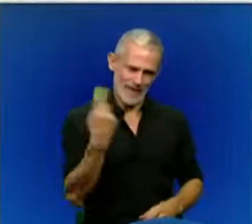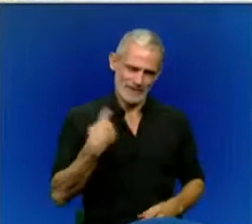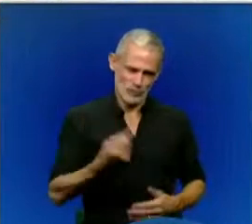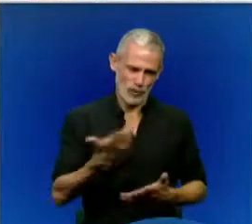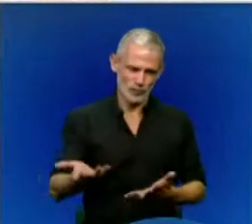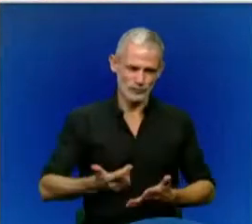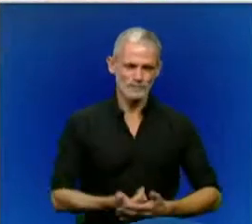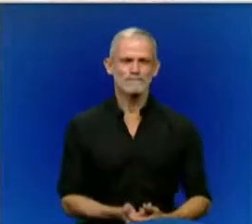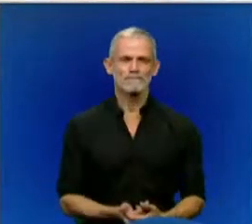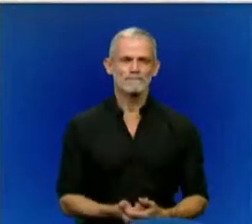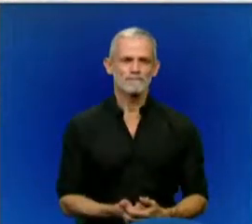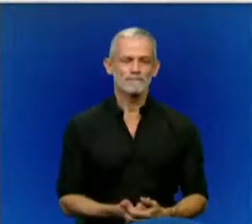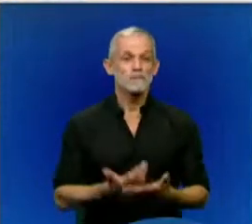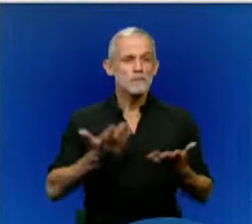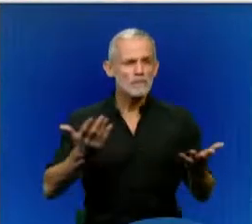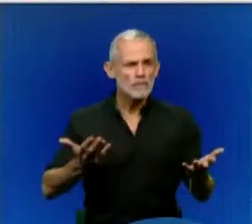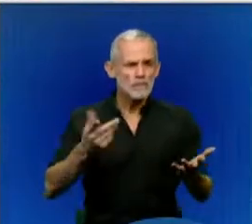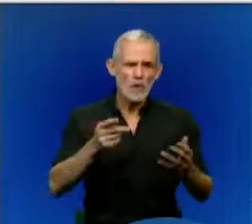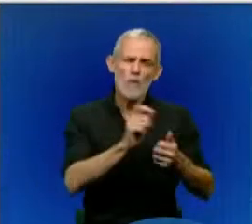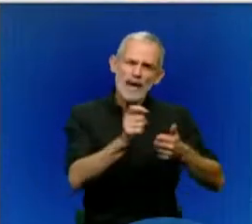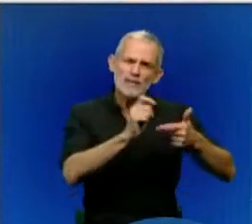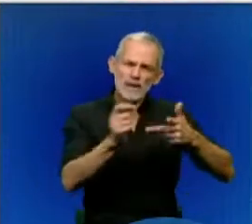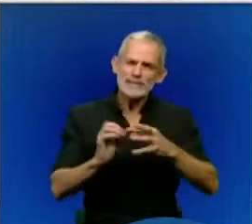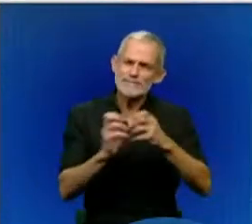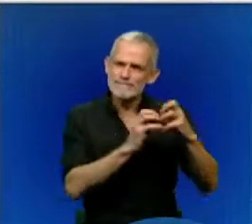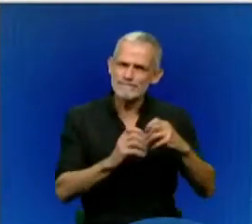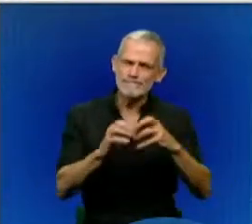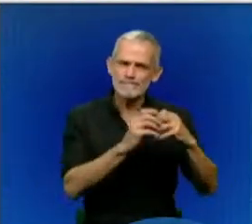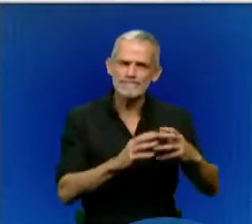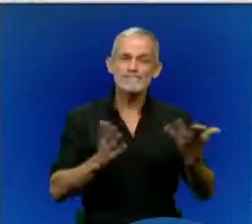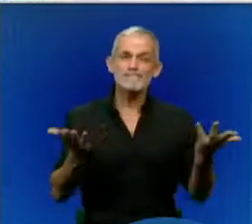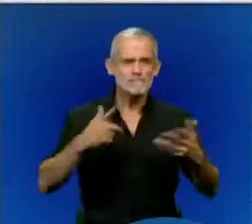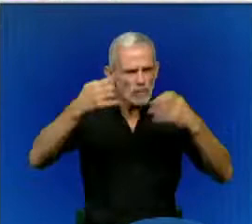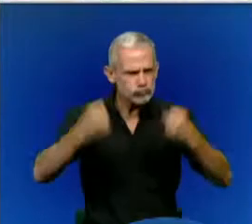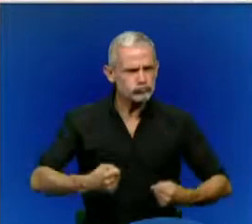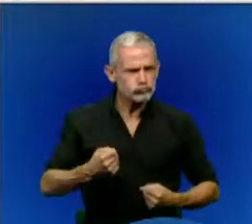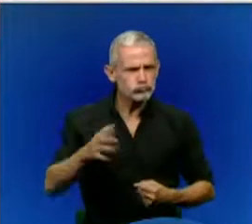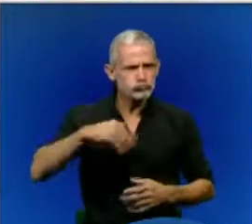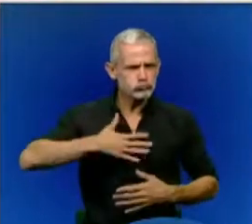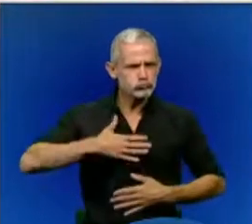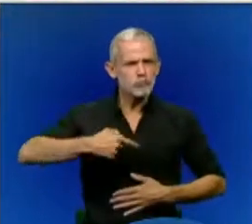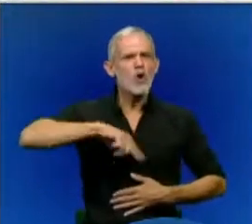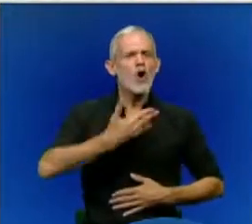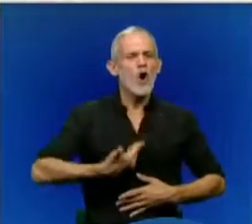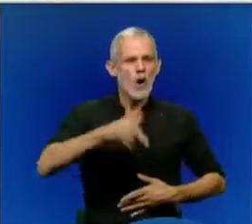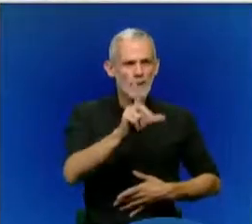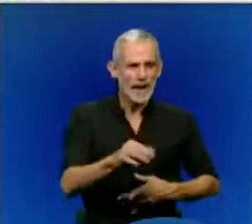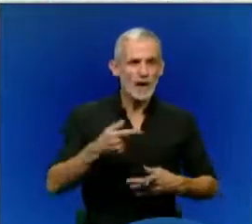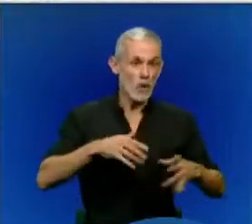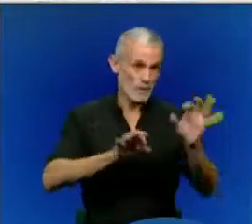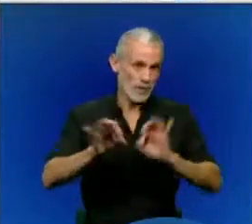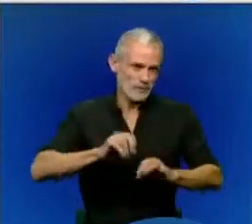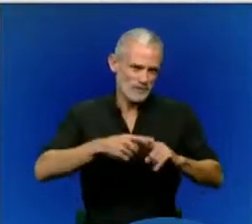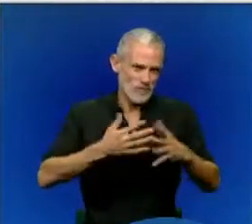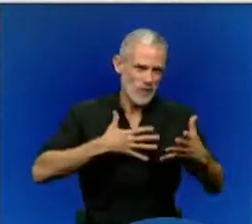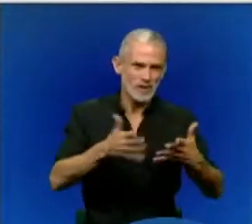población. Fueron varios meses de debate en una convicción profunda de nuestro gobierno y de nuestro proyecto político